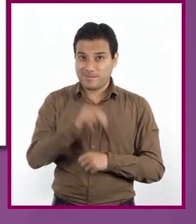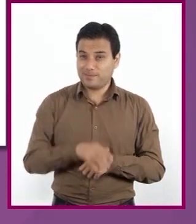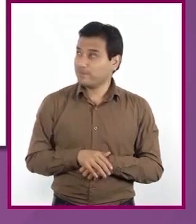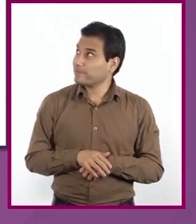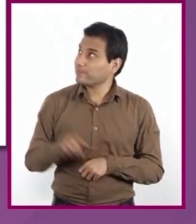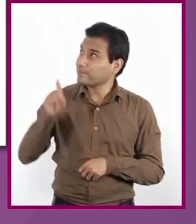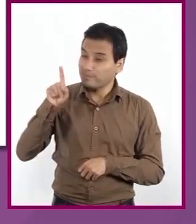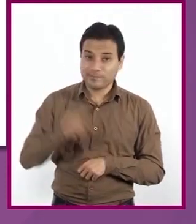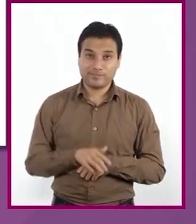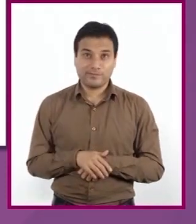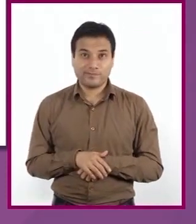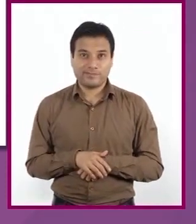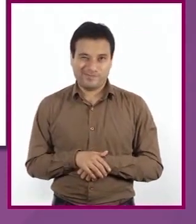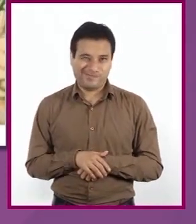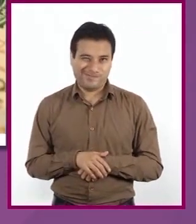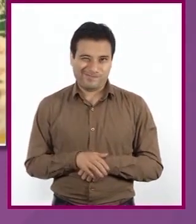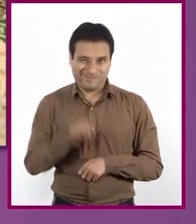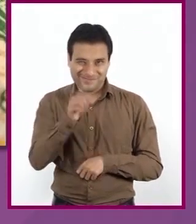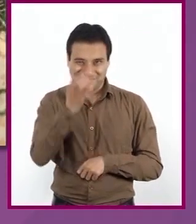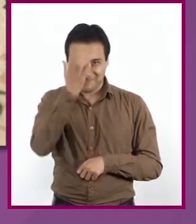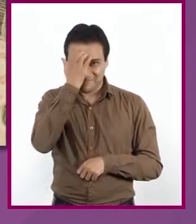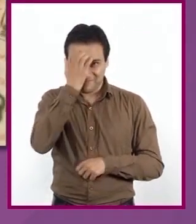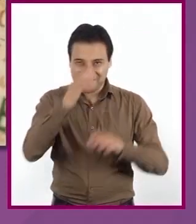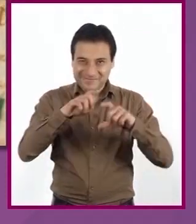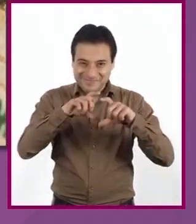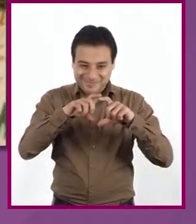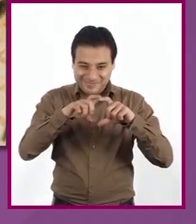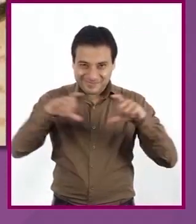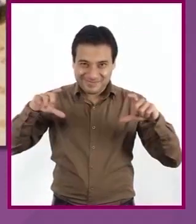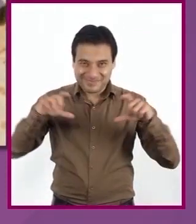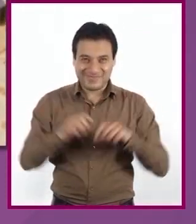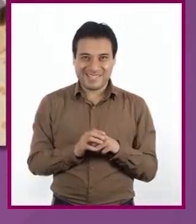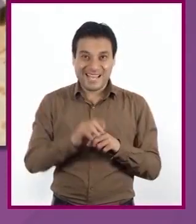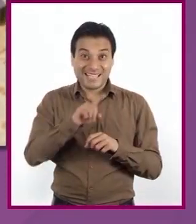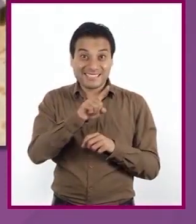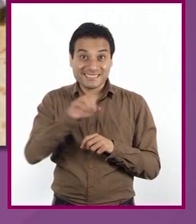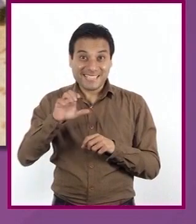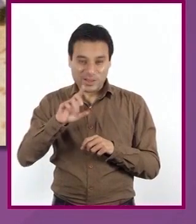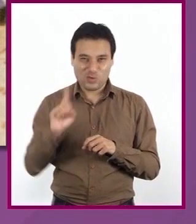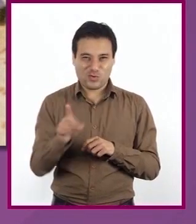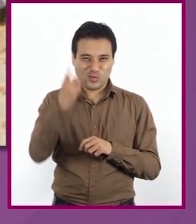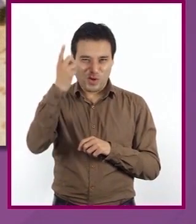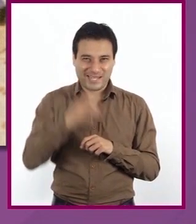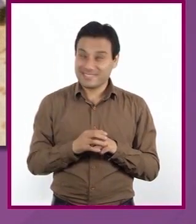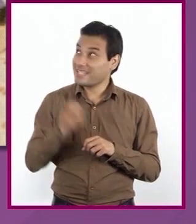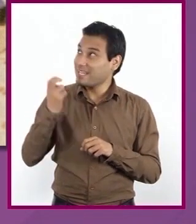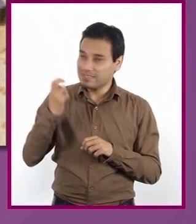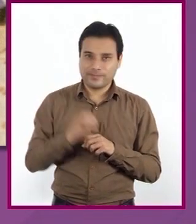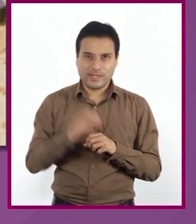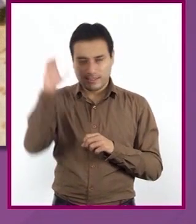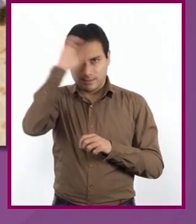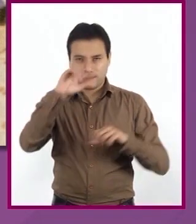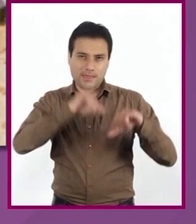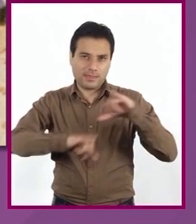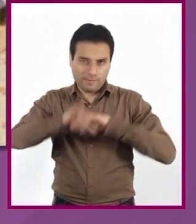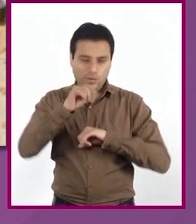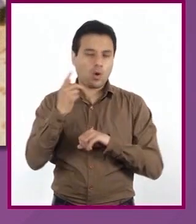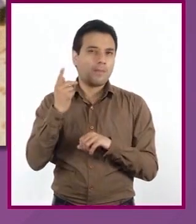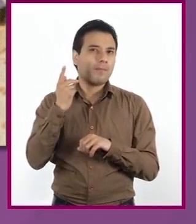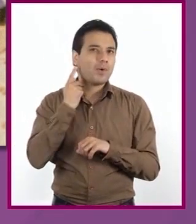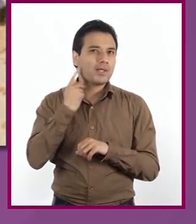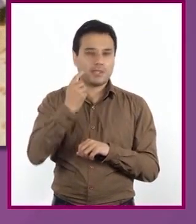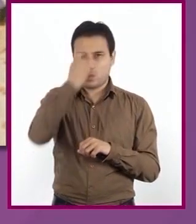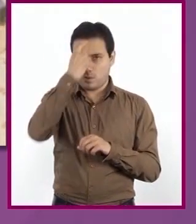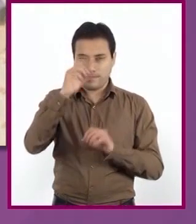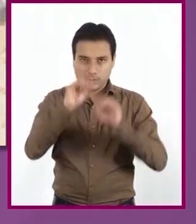Franklin, aparte de ser la imagen oficial del billete de $100, fue un científico, político e inventor